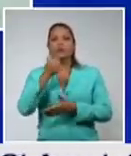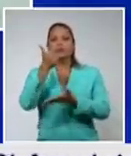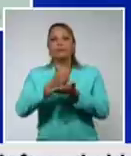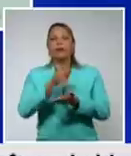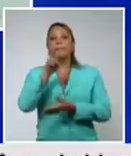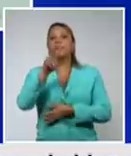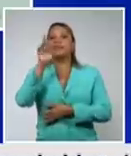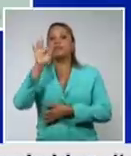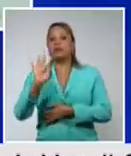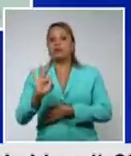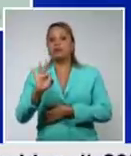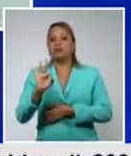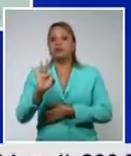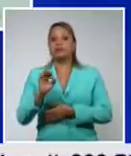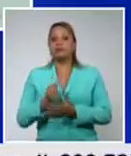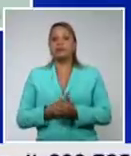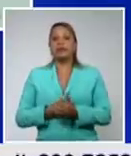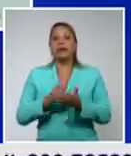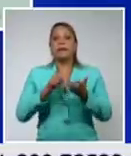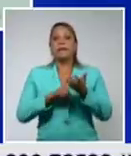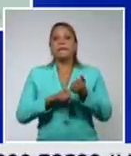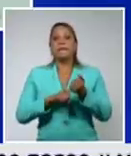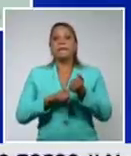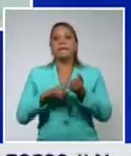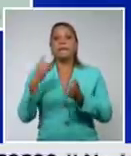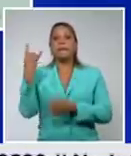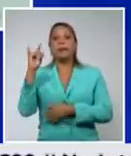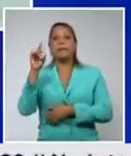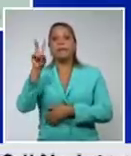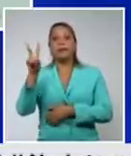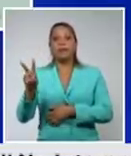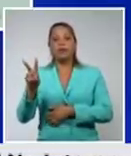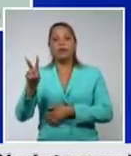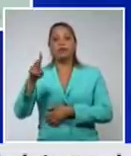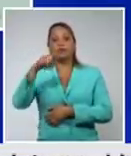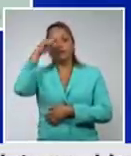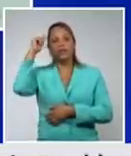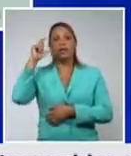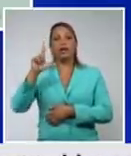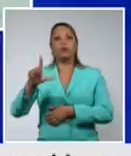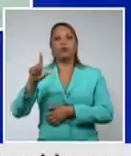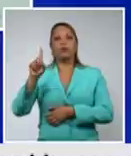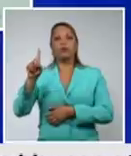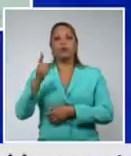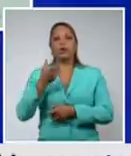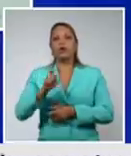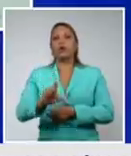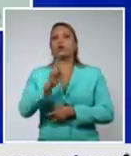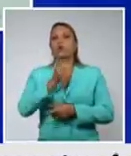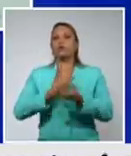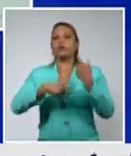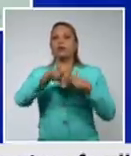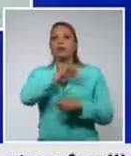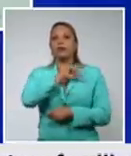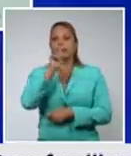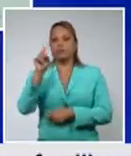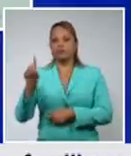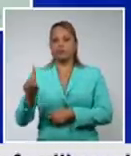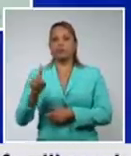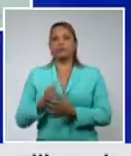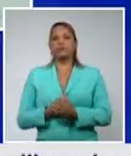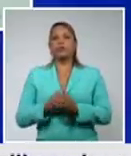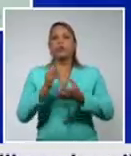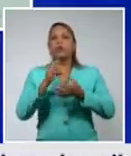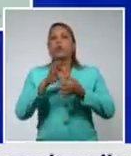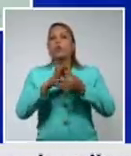28, Palma Soriano 2 y San Luis y Contramaestre con 1 cada uno. Y Guantánamo ayer 10